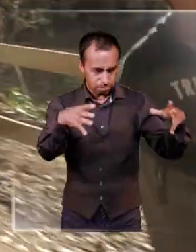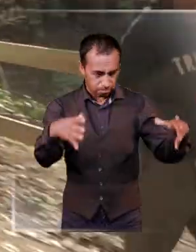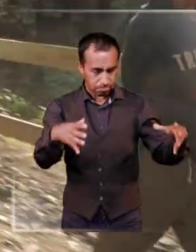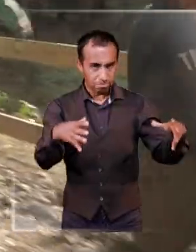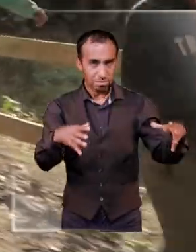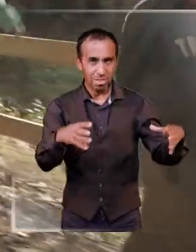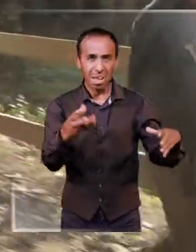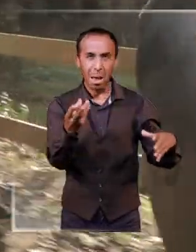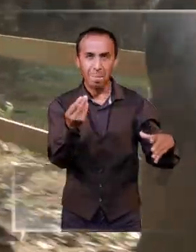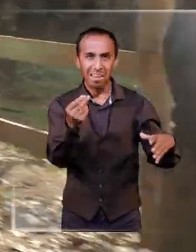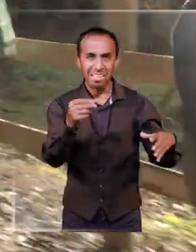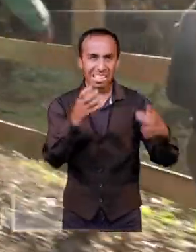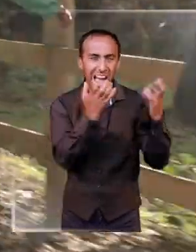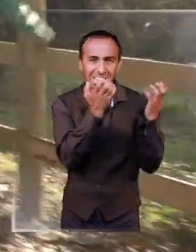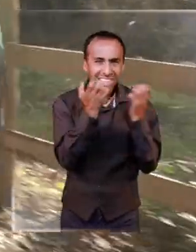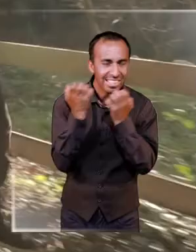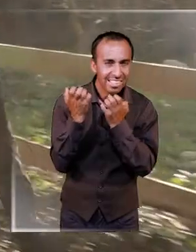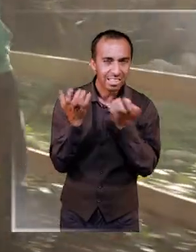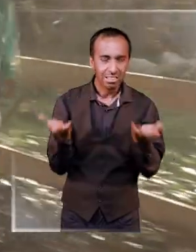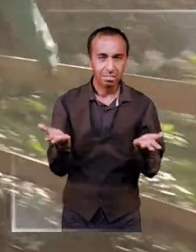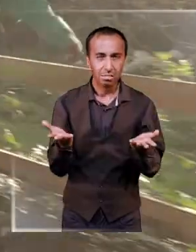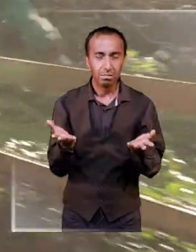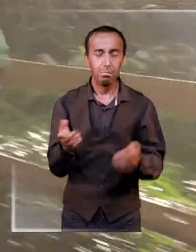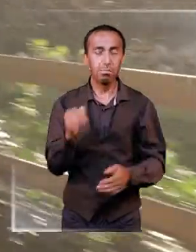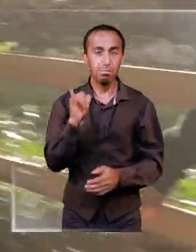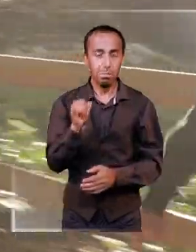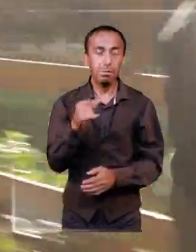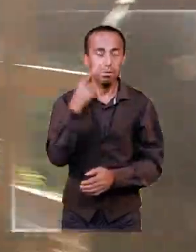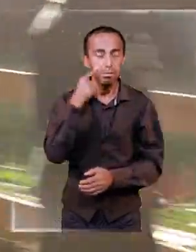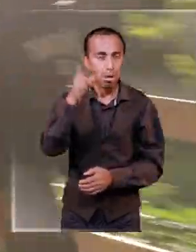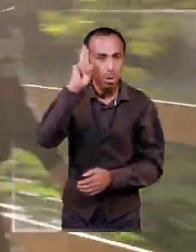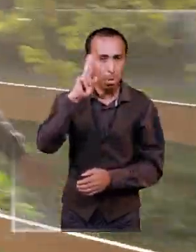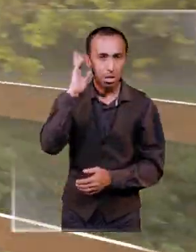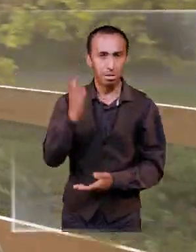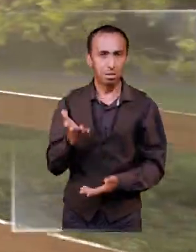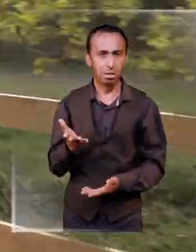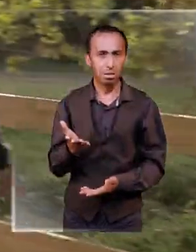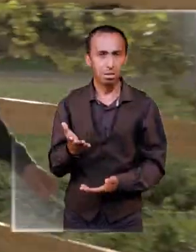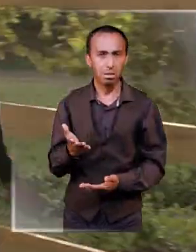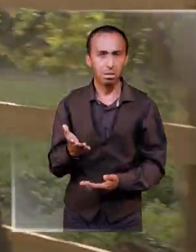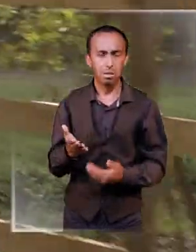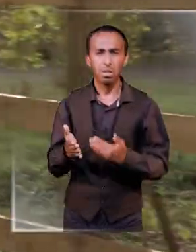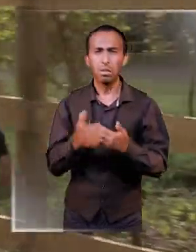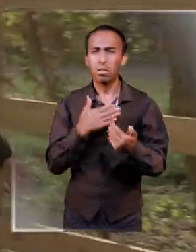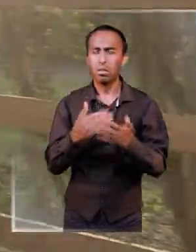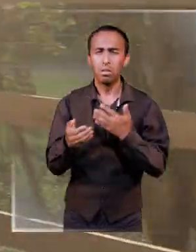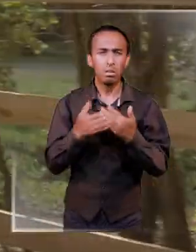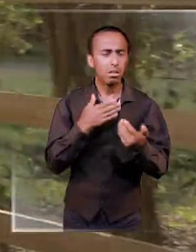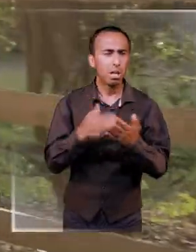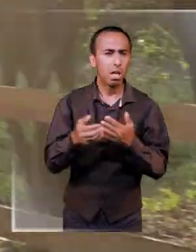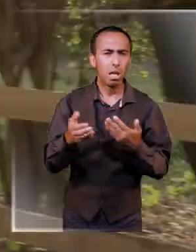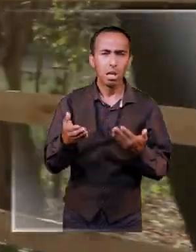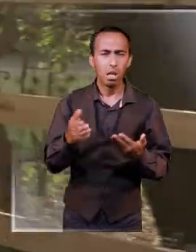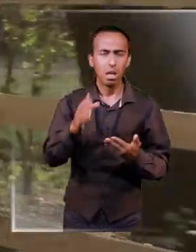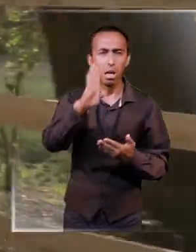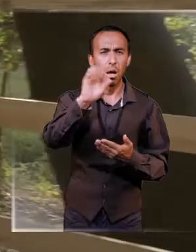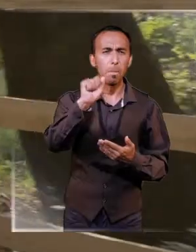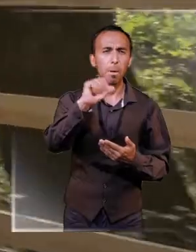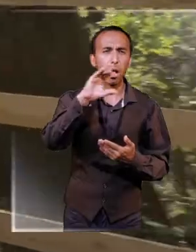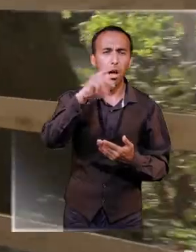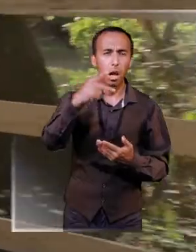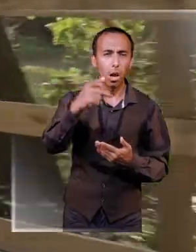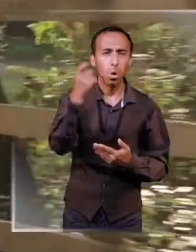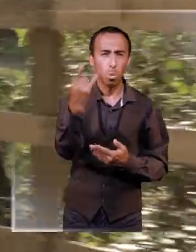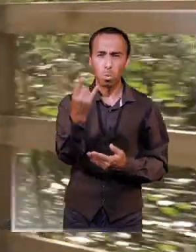calabazas que parecían sandías. Sí. ¿Se acuerdan? Sí. ¿Y dónde está